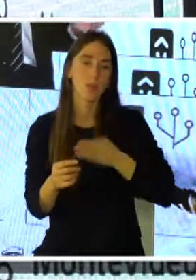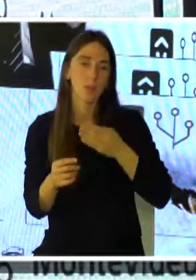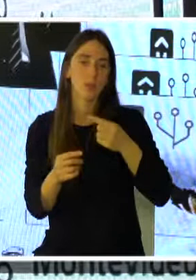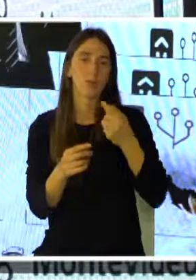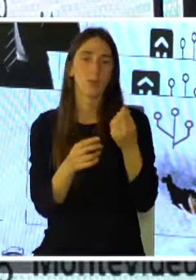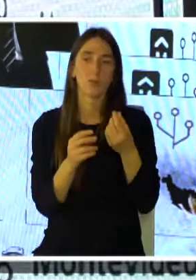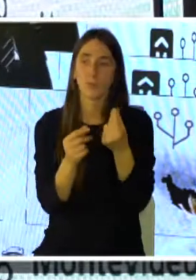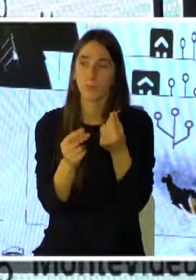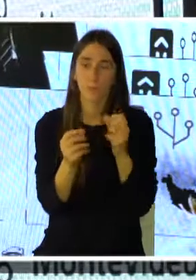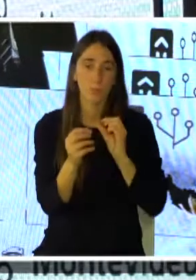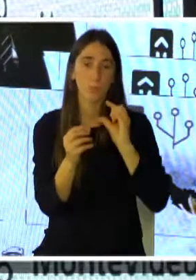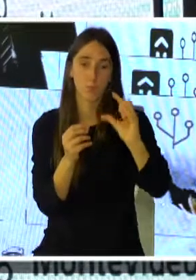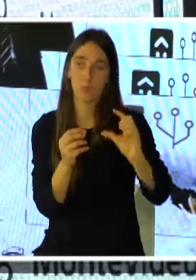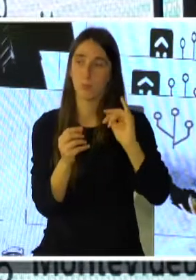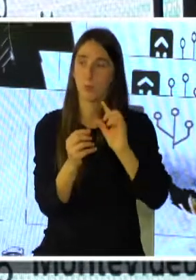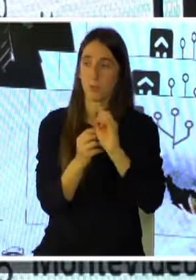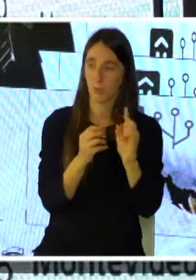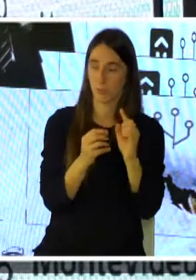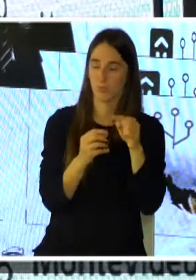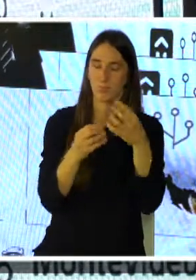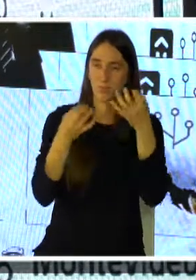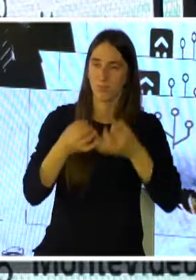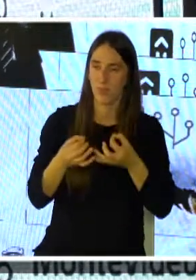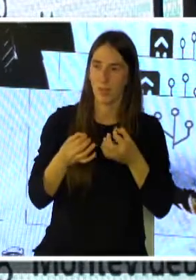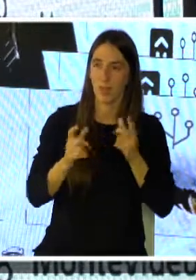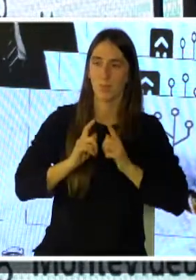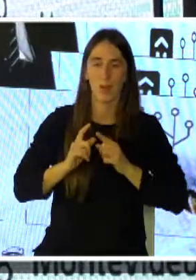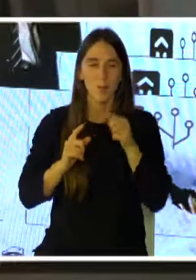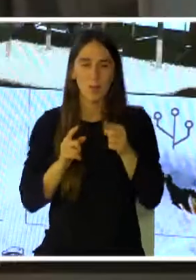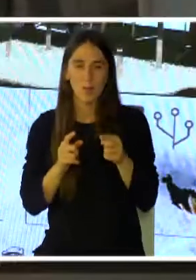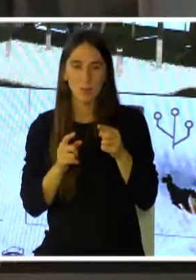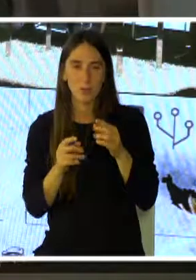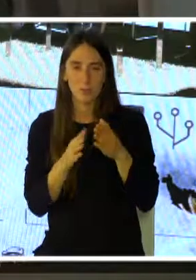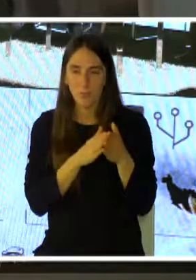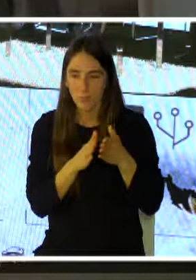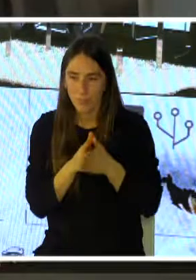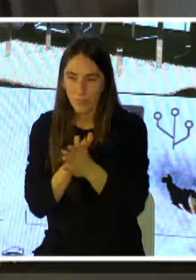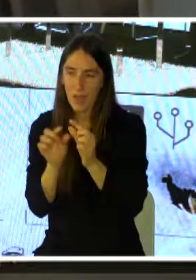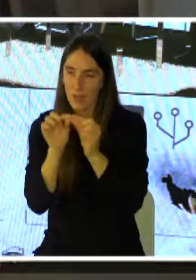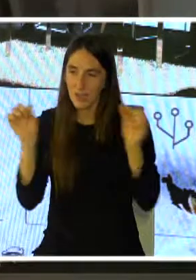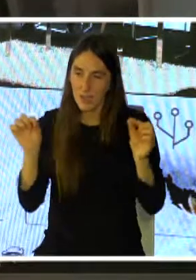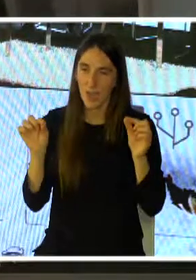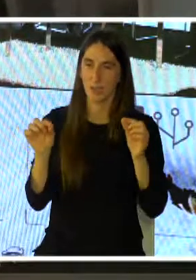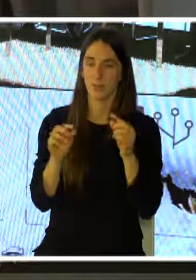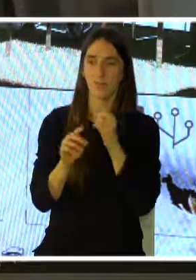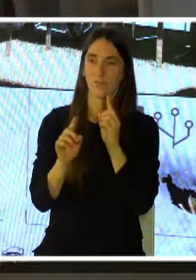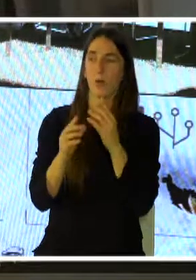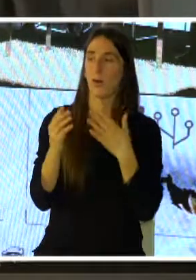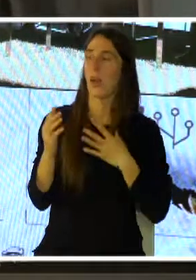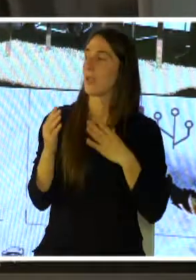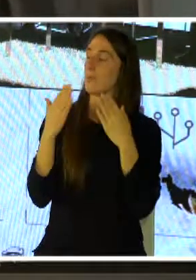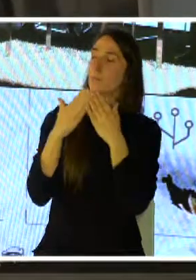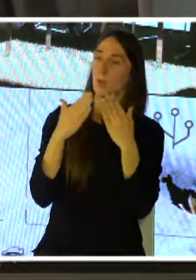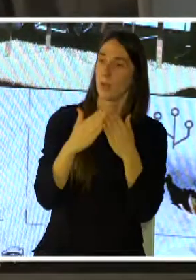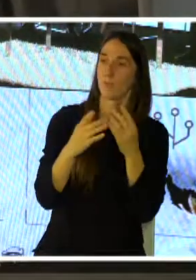rubro, si esa ejecución era razonable o no. ¿Era lo esperable? ¿Es un comportamiento lineal? No, hay que preguntar. Montamos un